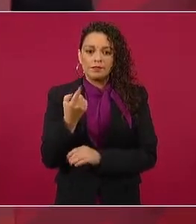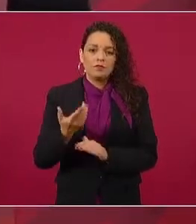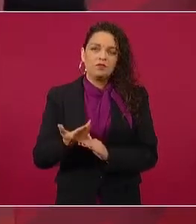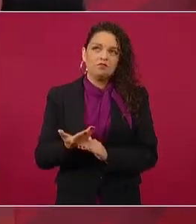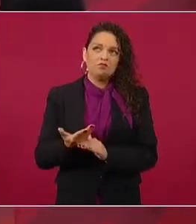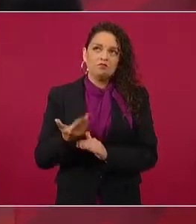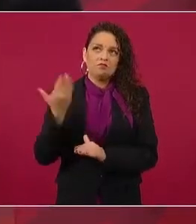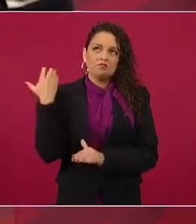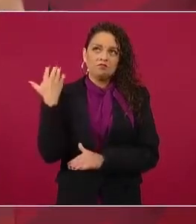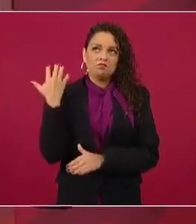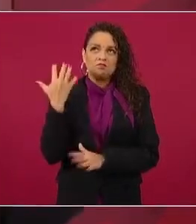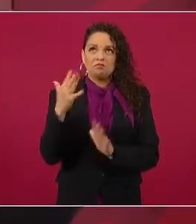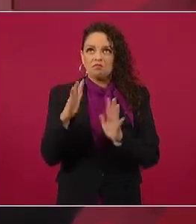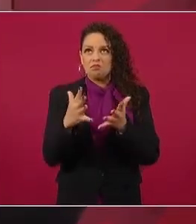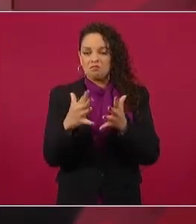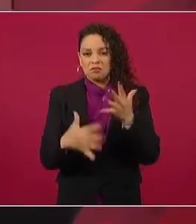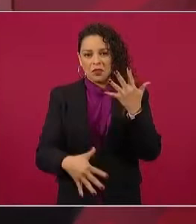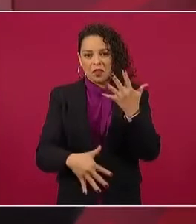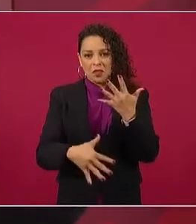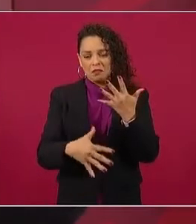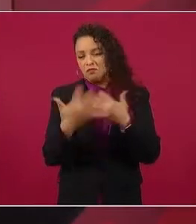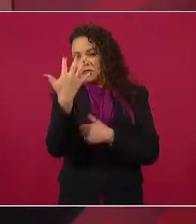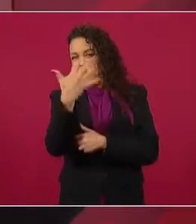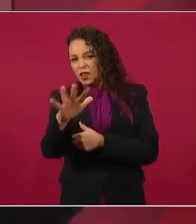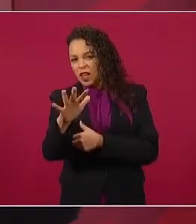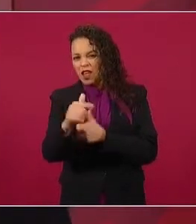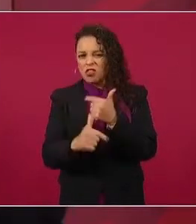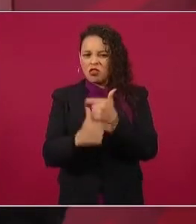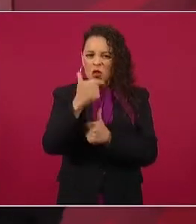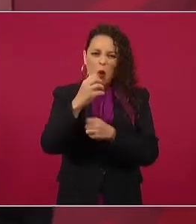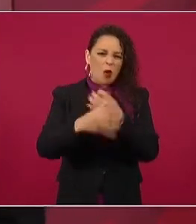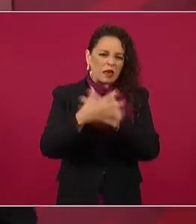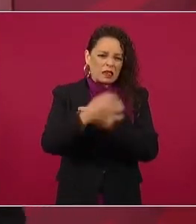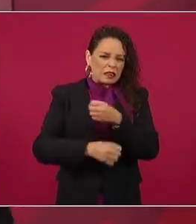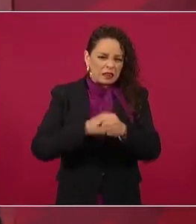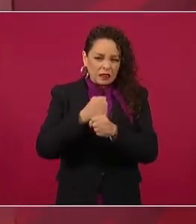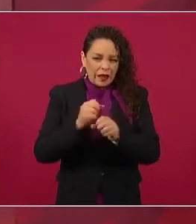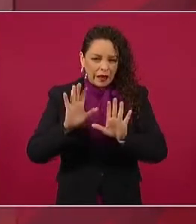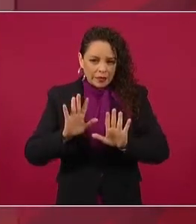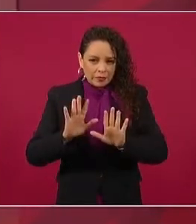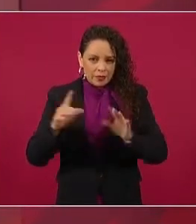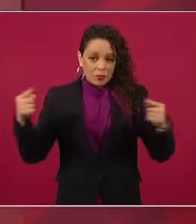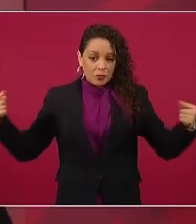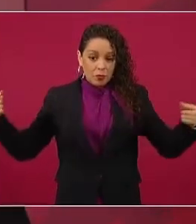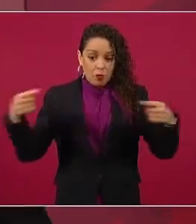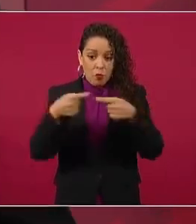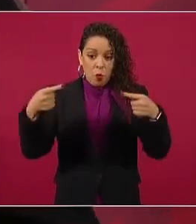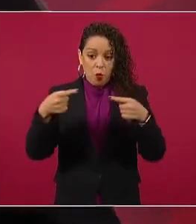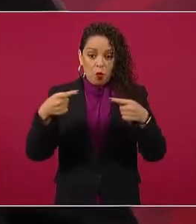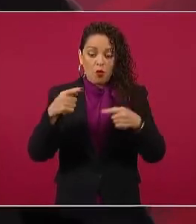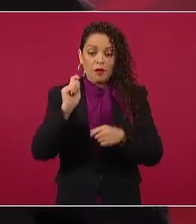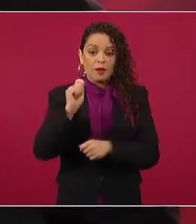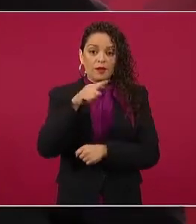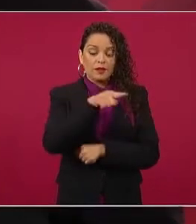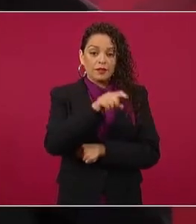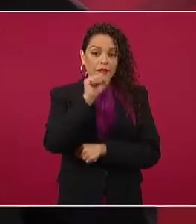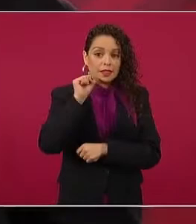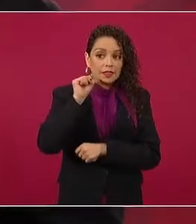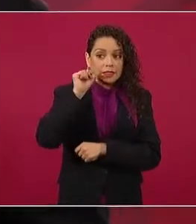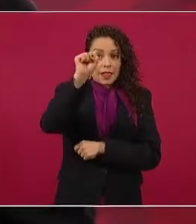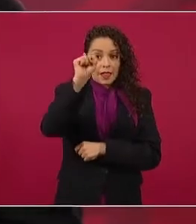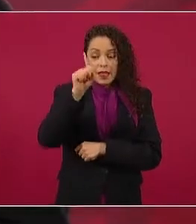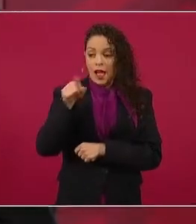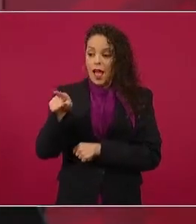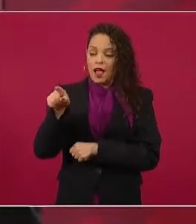hace 10, 12, 15 años entre la empresa y el sindicato